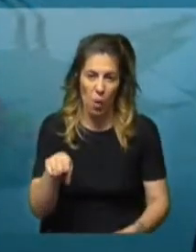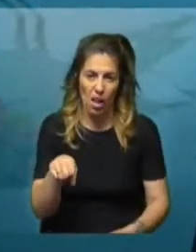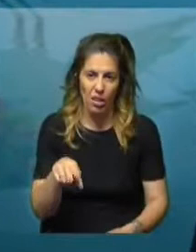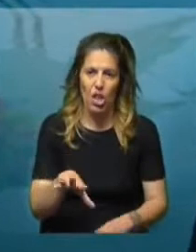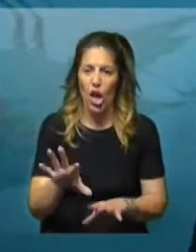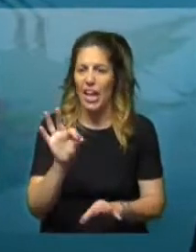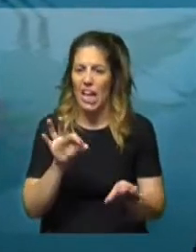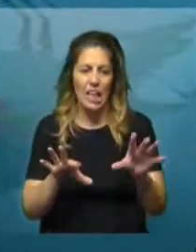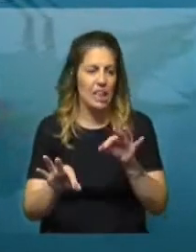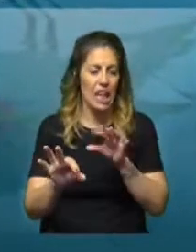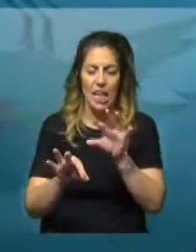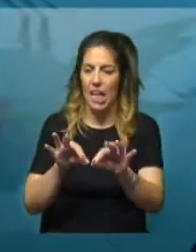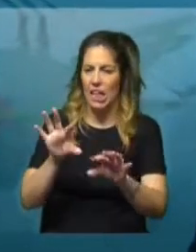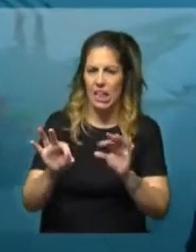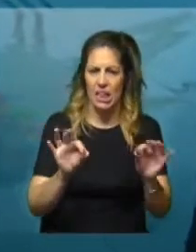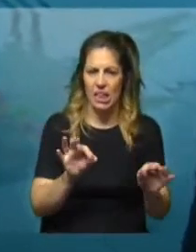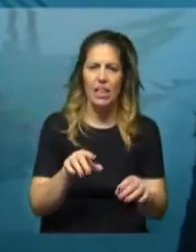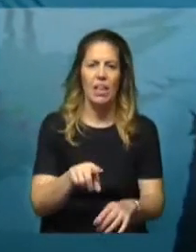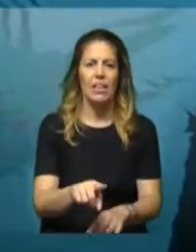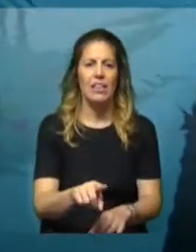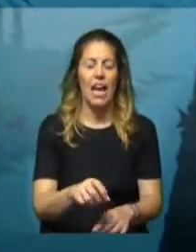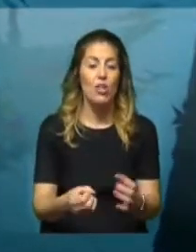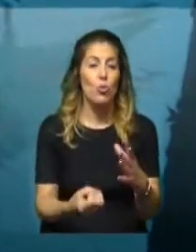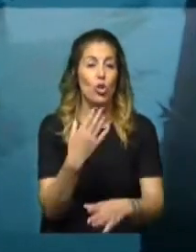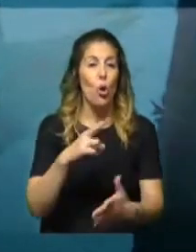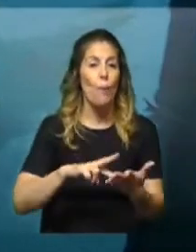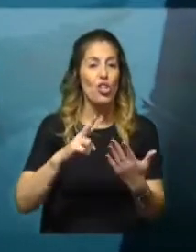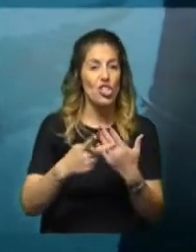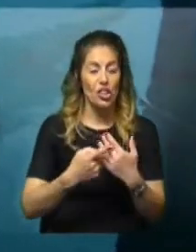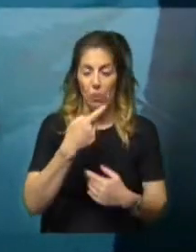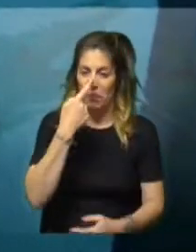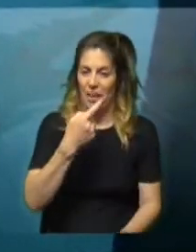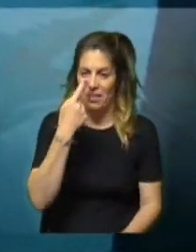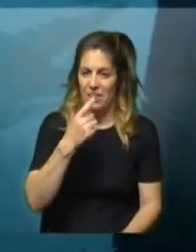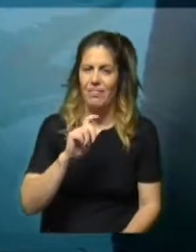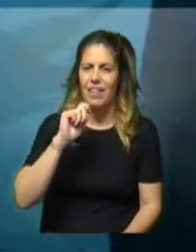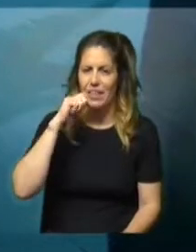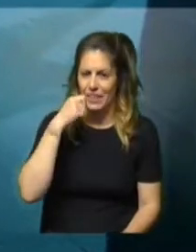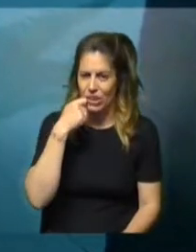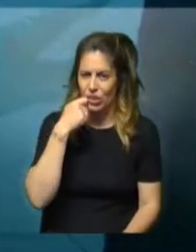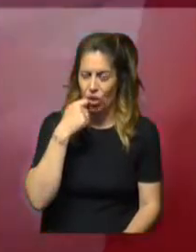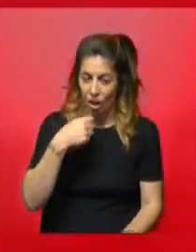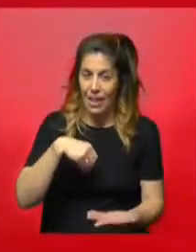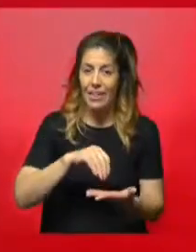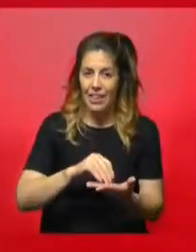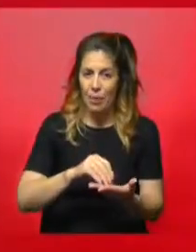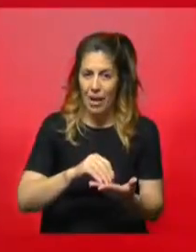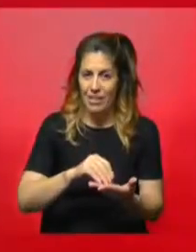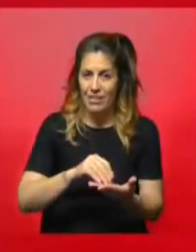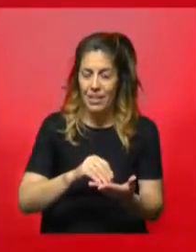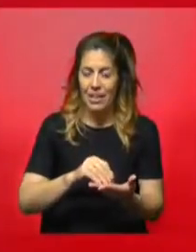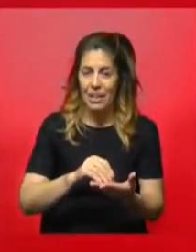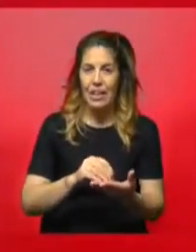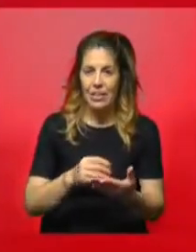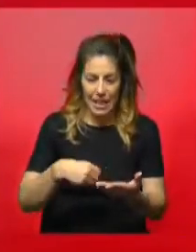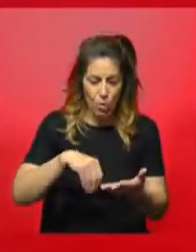muy arbitrario y de eso surgió un proyecto interesante lindo con que además se nutría de la frase de cada